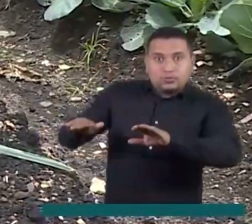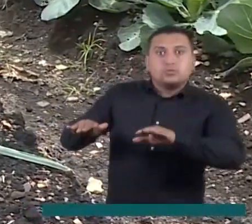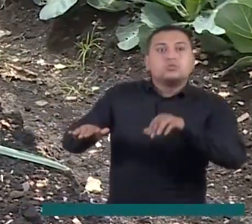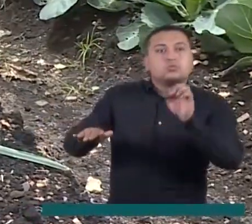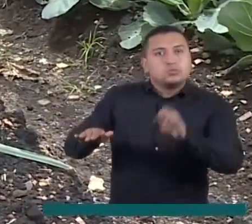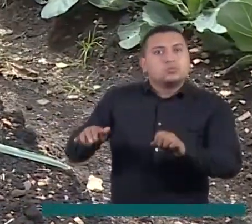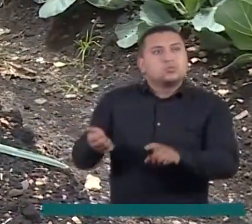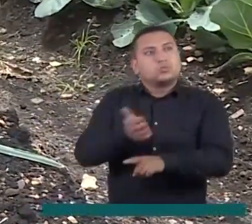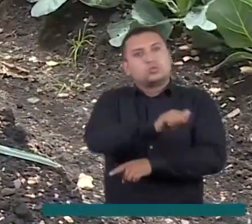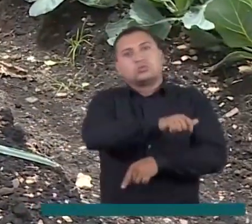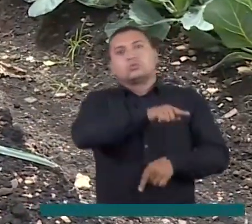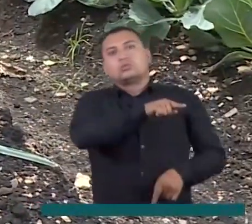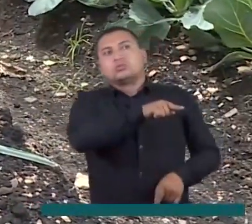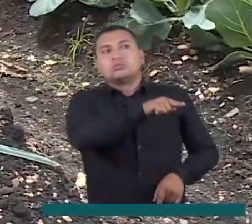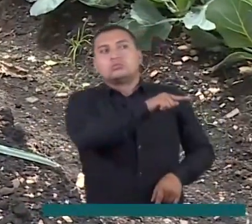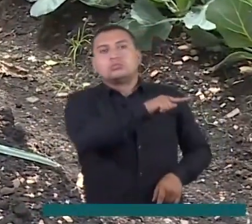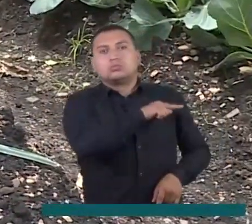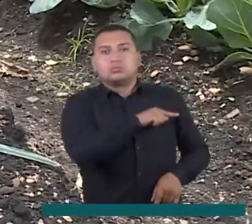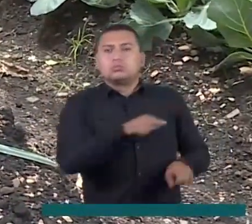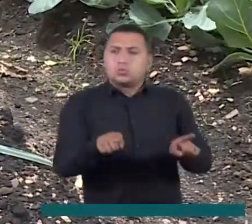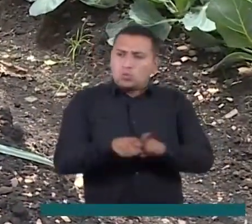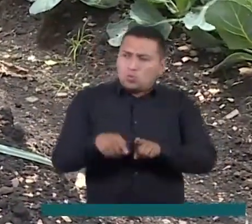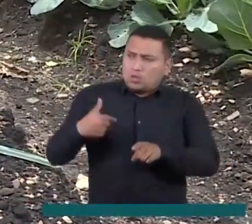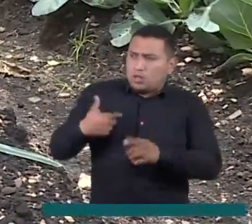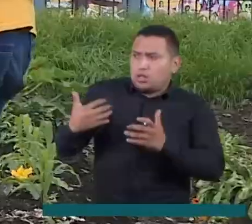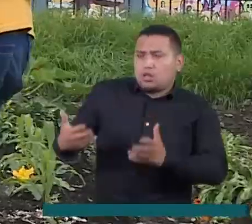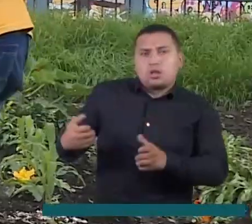como ellas quieren emprender.